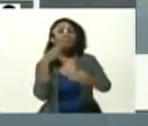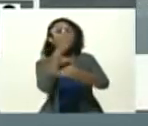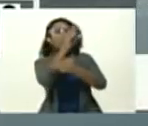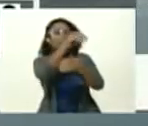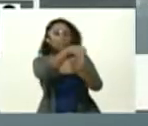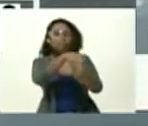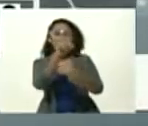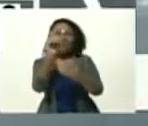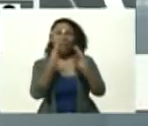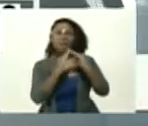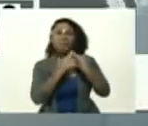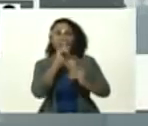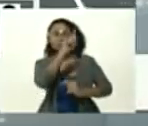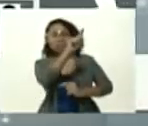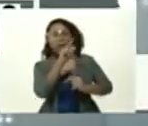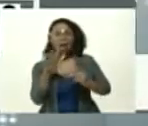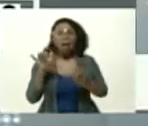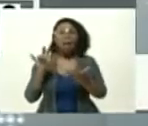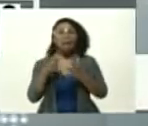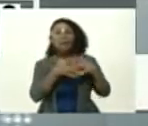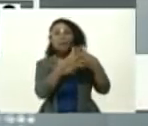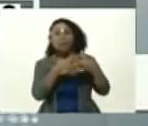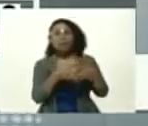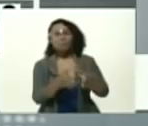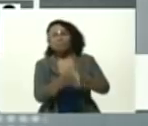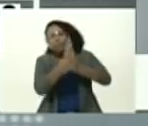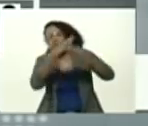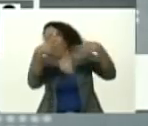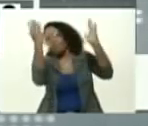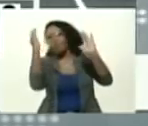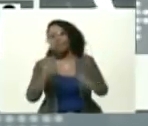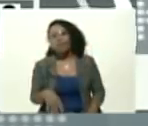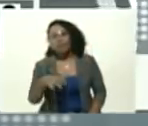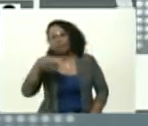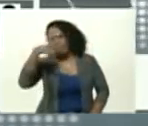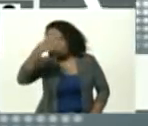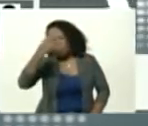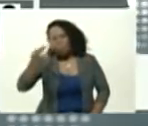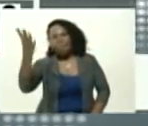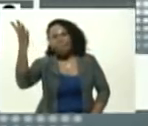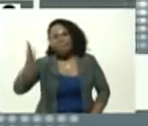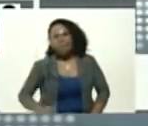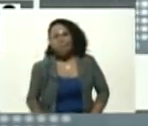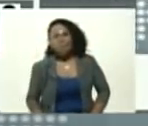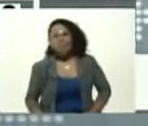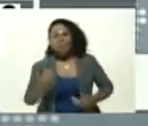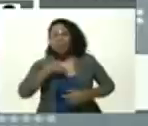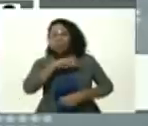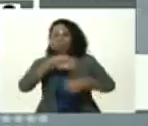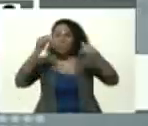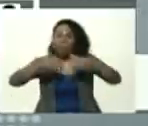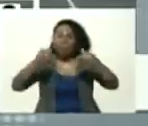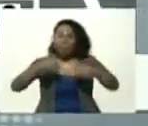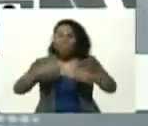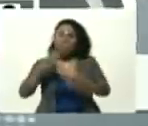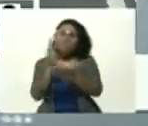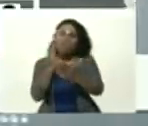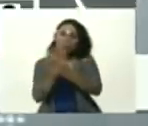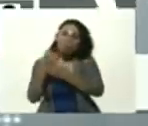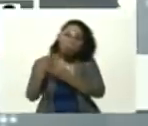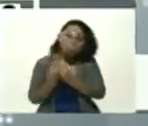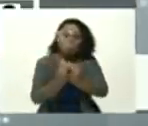a la mansión que tiene en Miami. Por favor, qué vergüenza. Mientras tanto, nosotros siempre allí con la